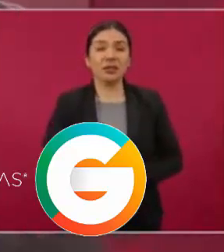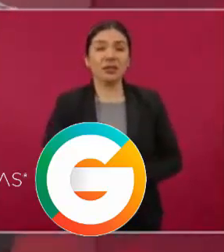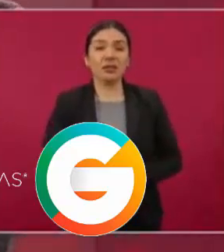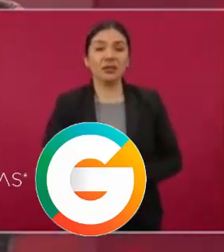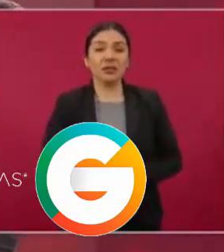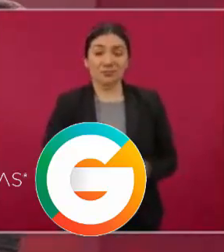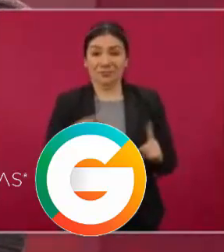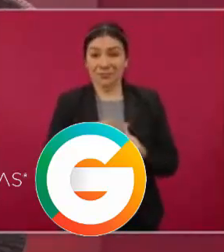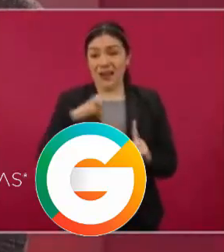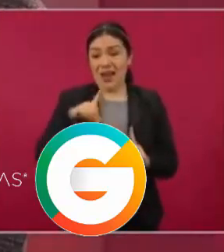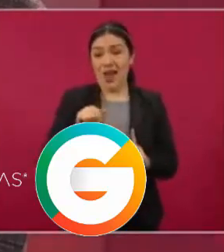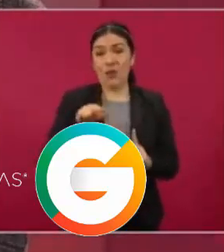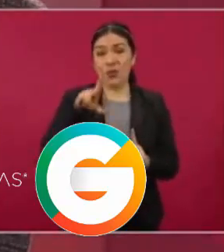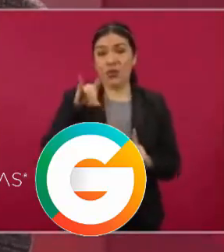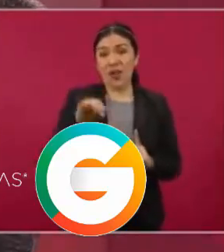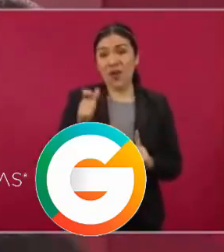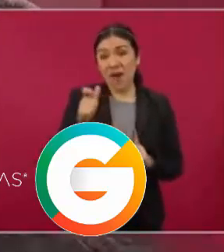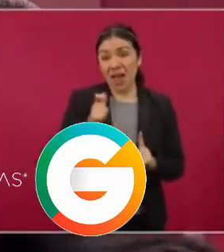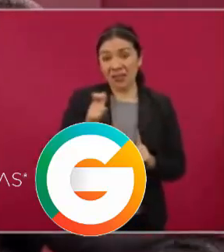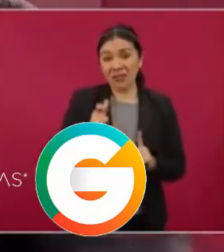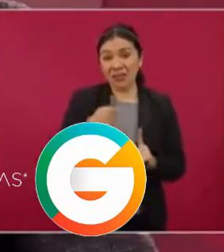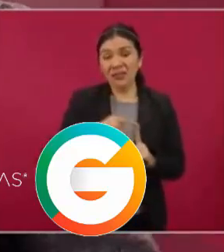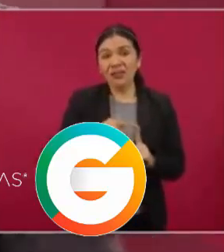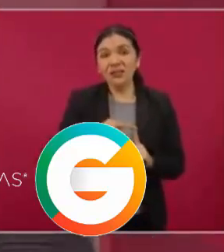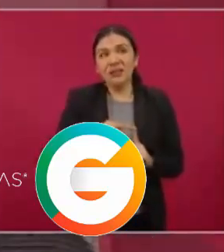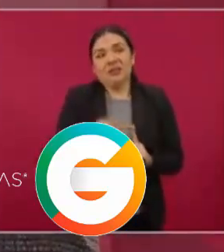Claro que González,